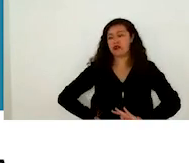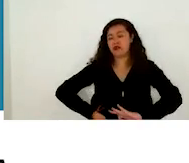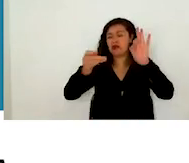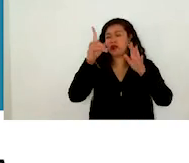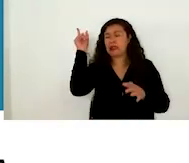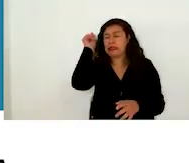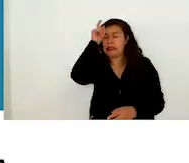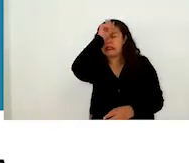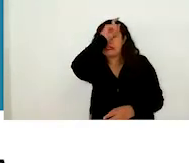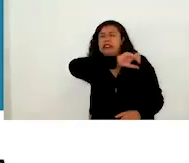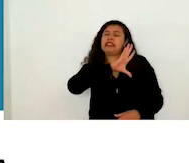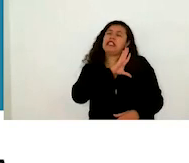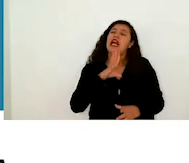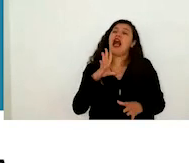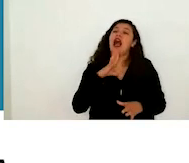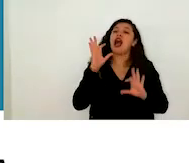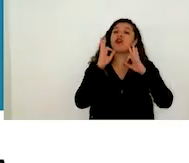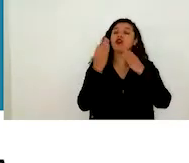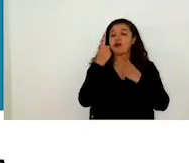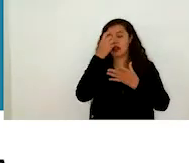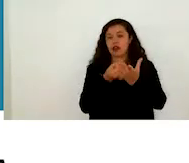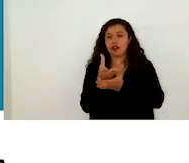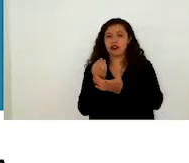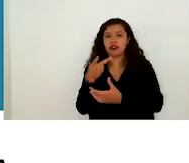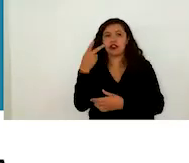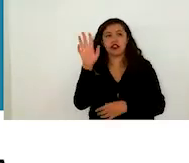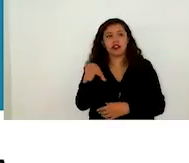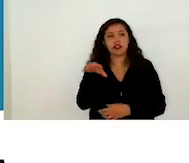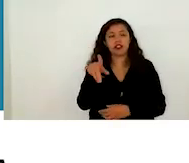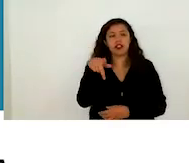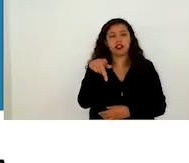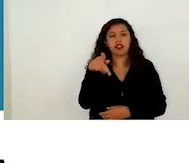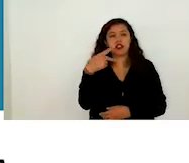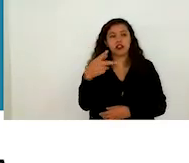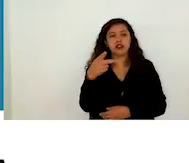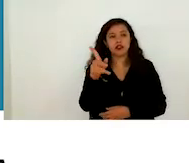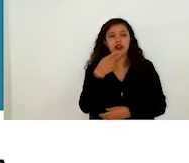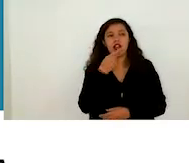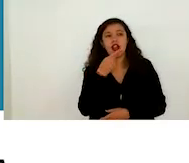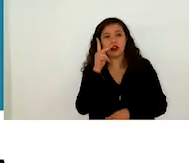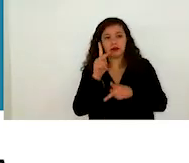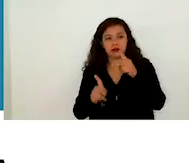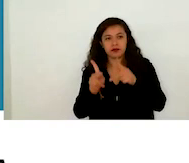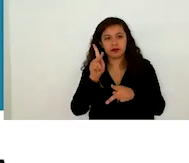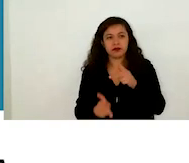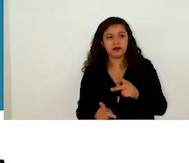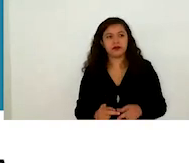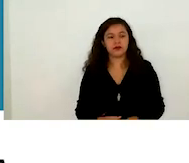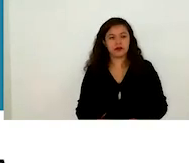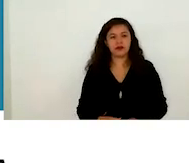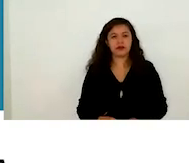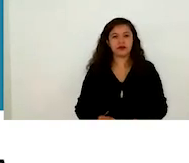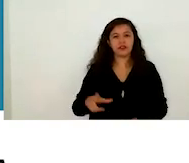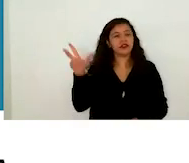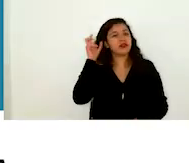siempre va a haber salidas para lo que está cortando cueste su participación y no se escucha bien